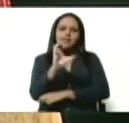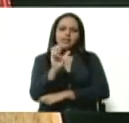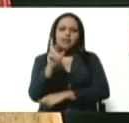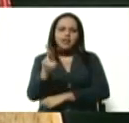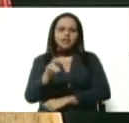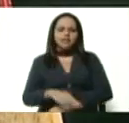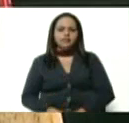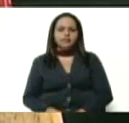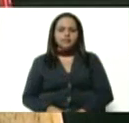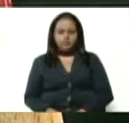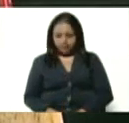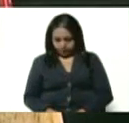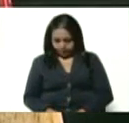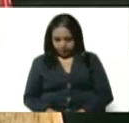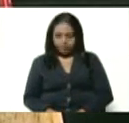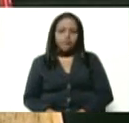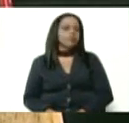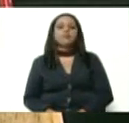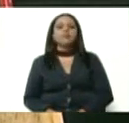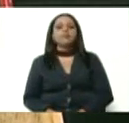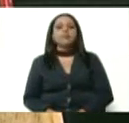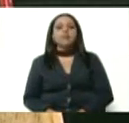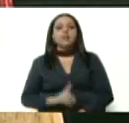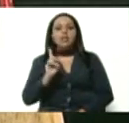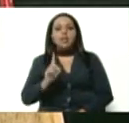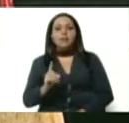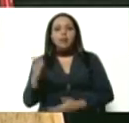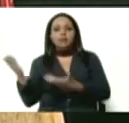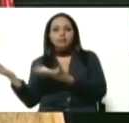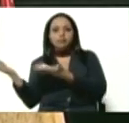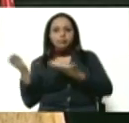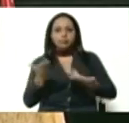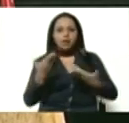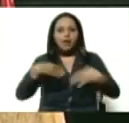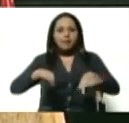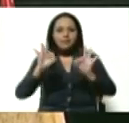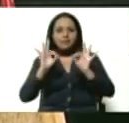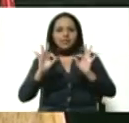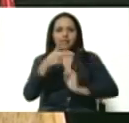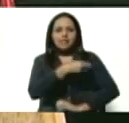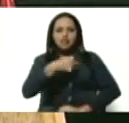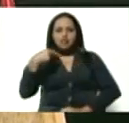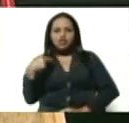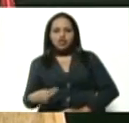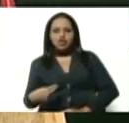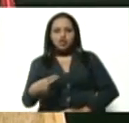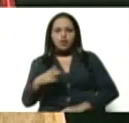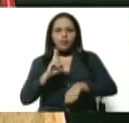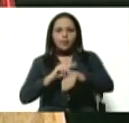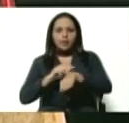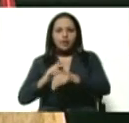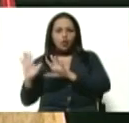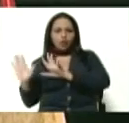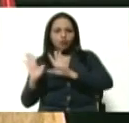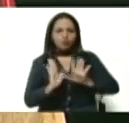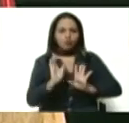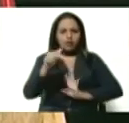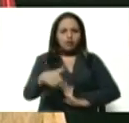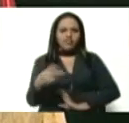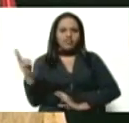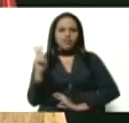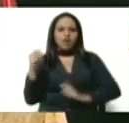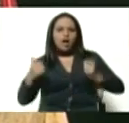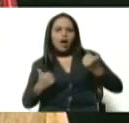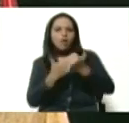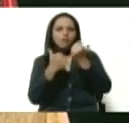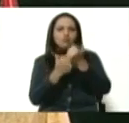recibido un grupo de médicos especialistas chinos, fueron los primeros en arribar a territorio venezolano para apoyar a Venezuela en